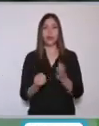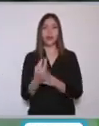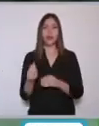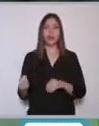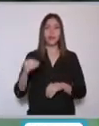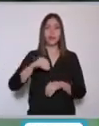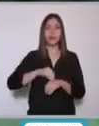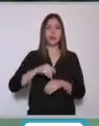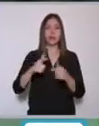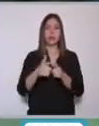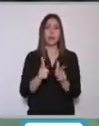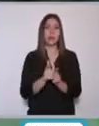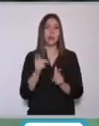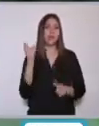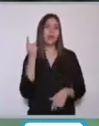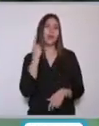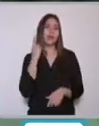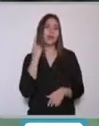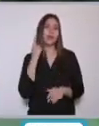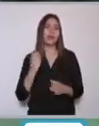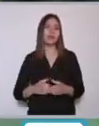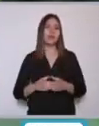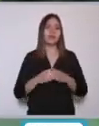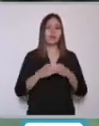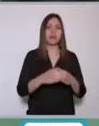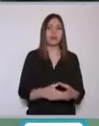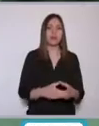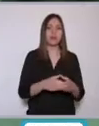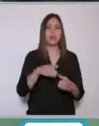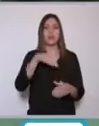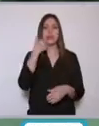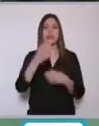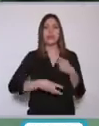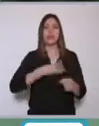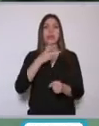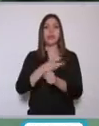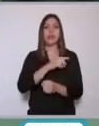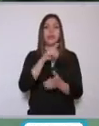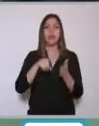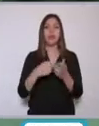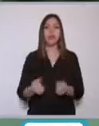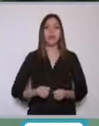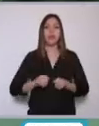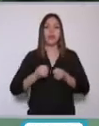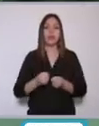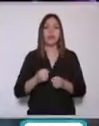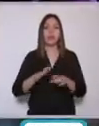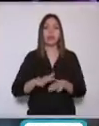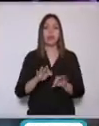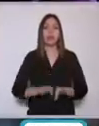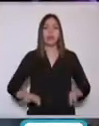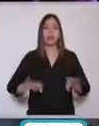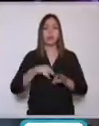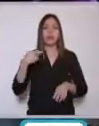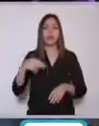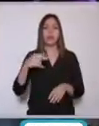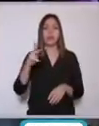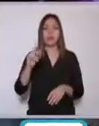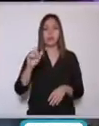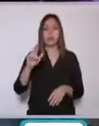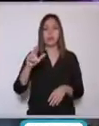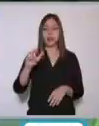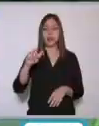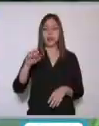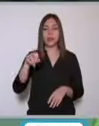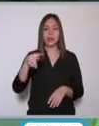corte xenófobo, racista, y llega a ocupar el tercer lugar como fuerza política dentro del Bundestag, que es el parlamento